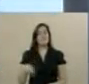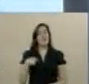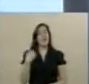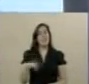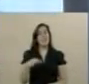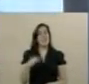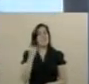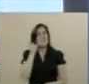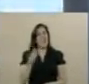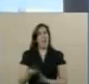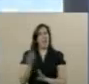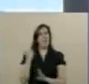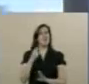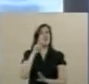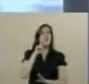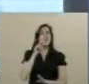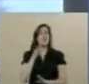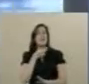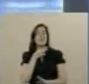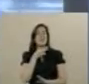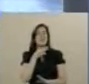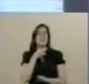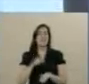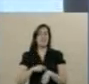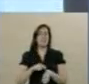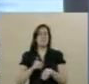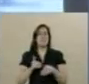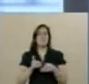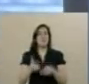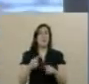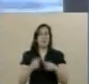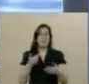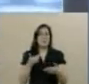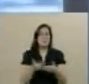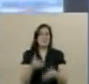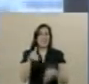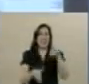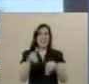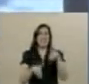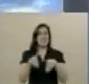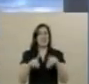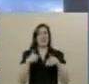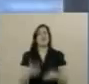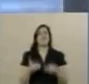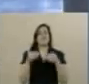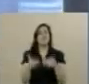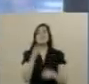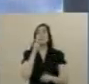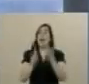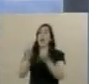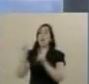haberlo hecho en julio o agosto, pero bueno, la proximidad de las elecciones seguramente hubiera llevado a que algunos hubieran